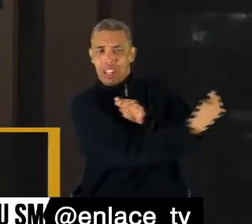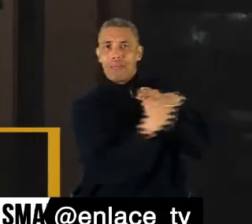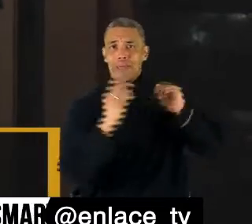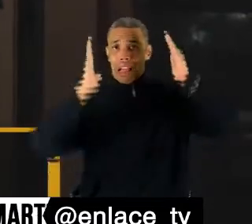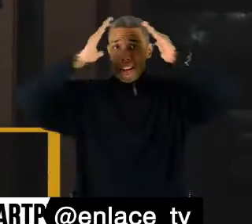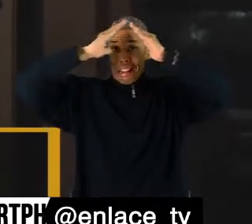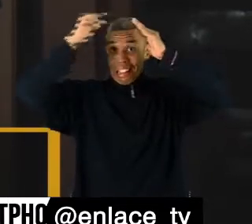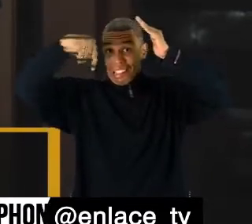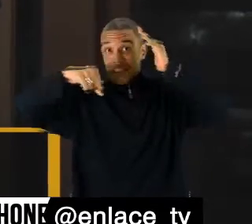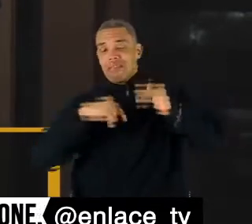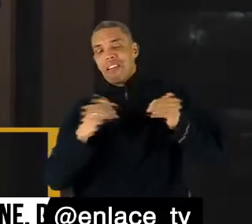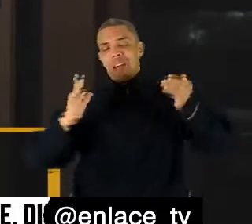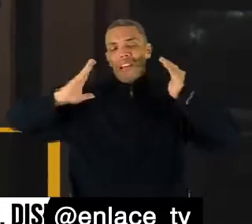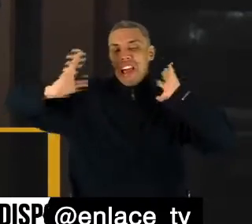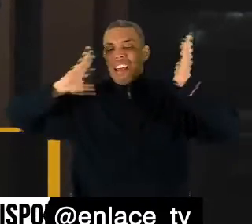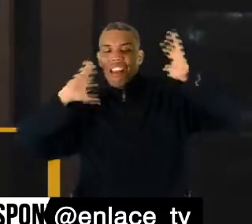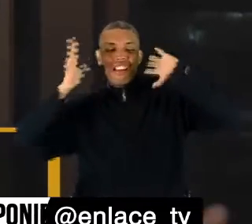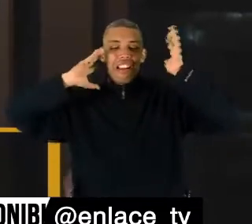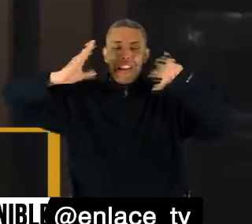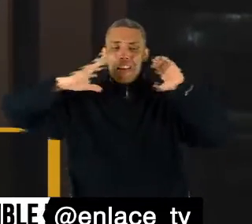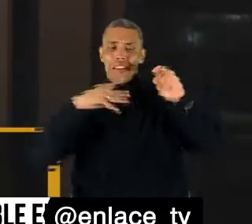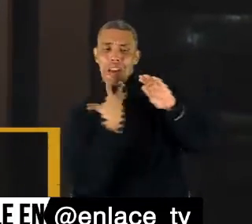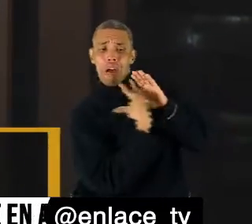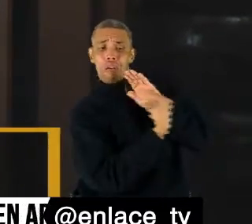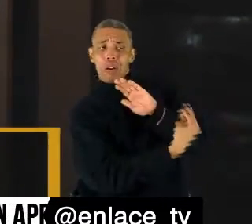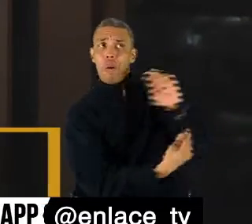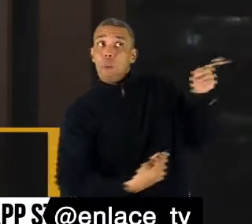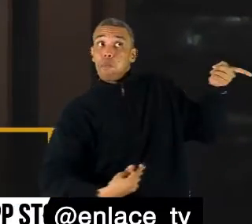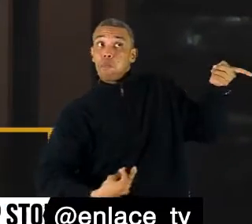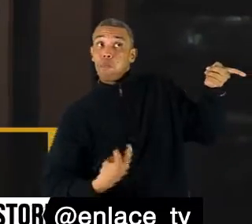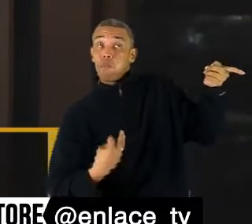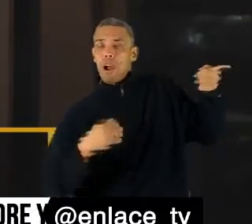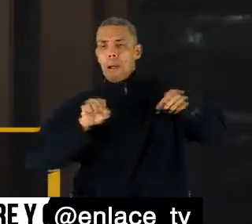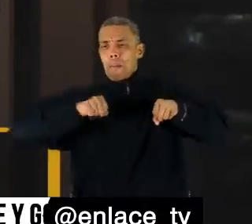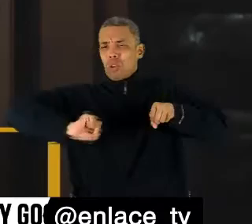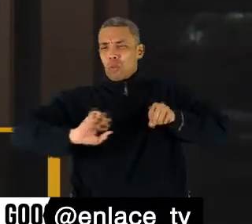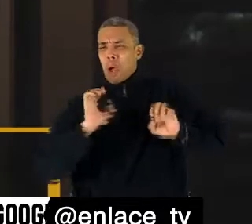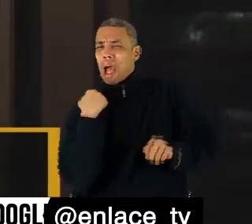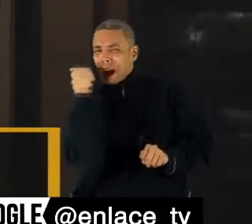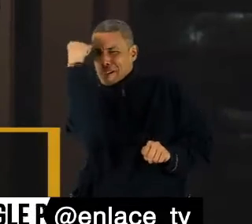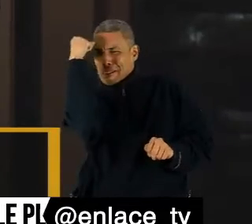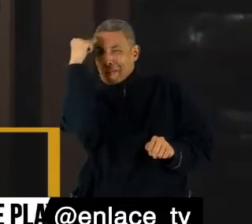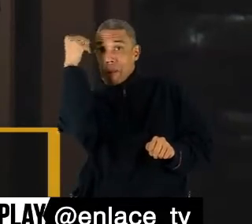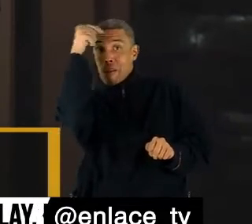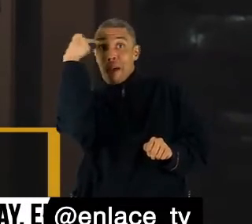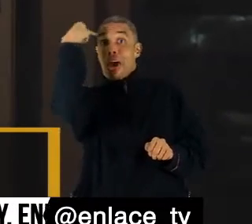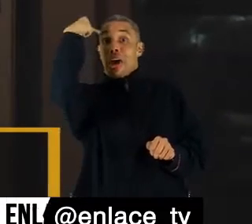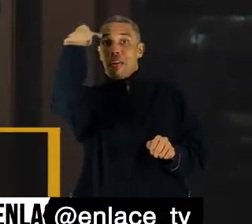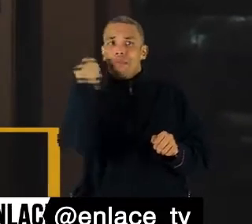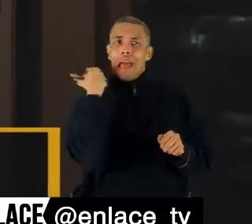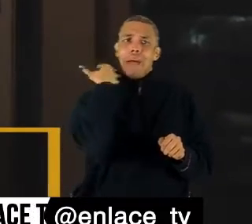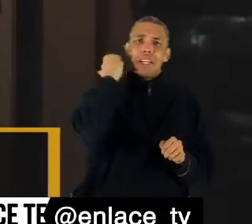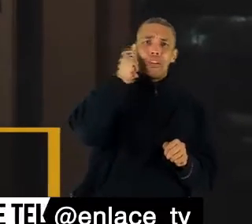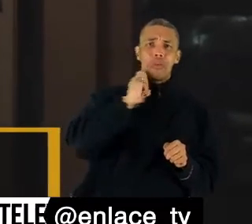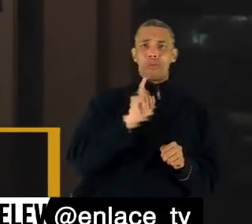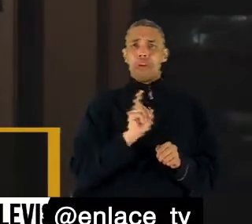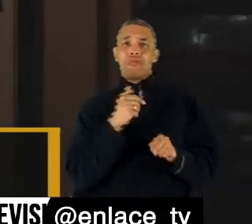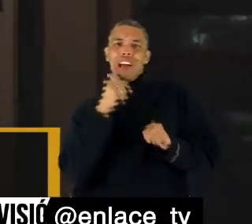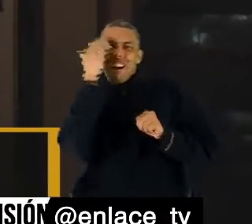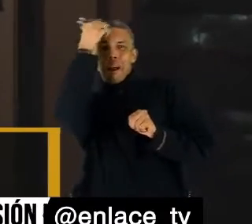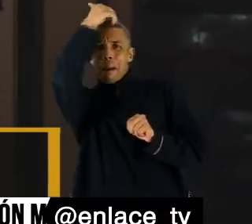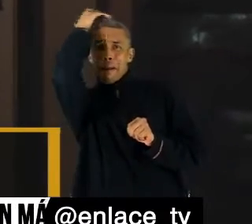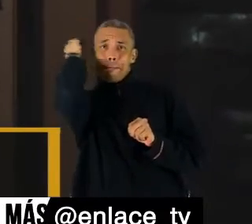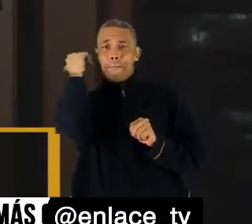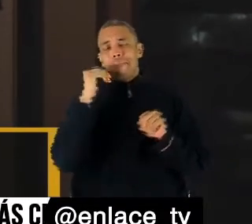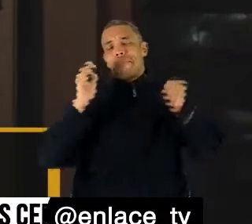estamos en un barrio central, que supuestamente que no es inseguro, y además estamos con las cámaras, porque uno cuenta con esas cámaras en caso, por